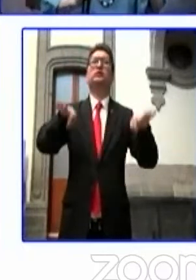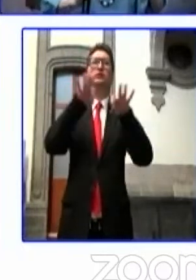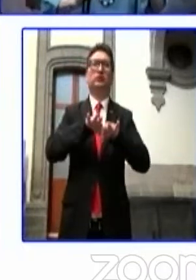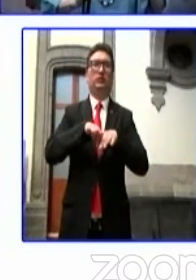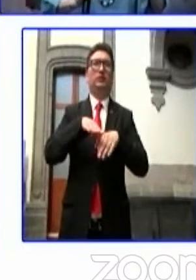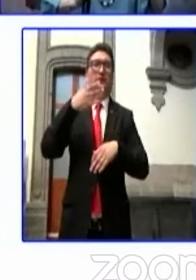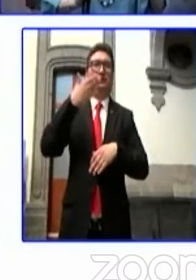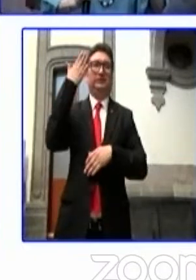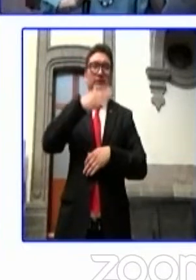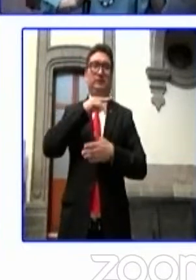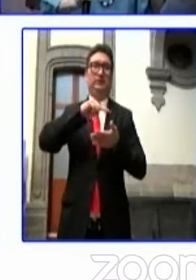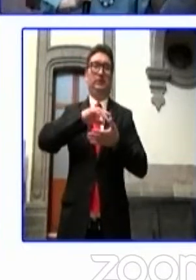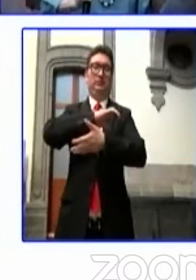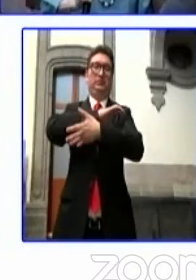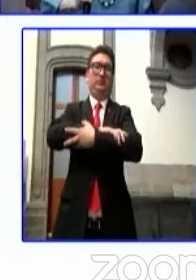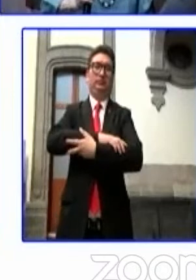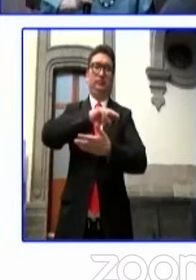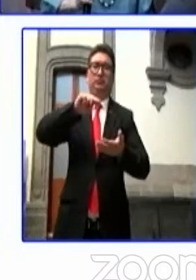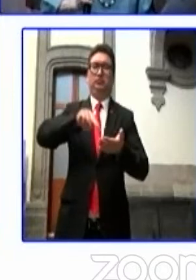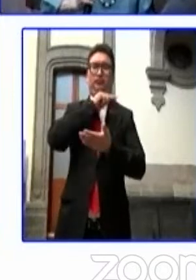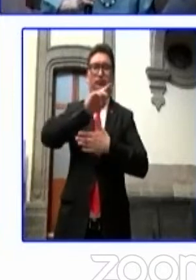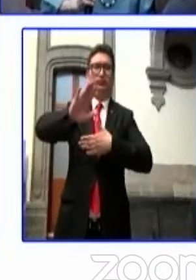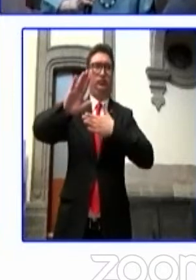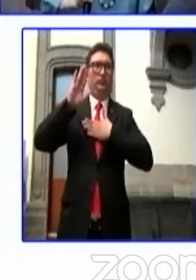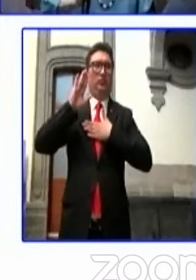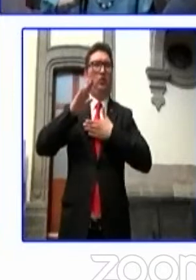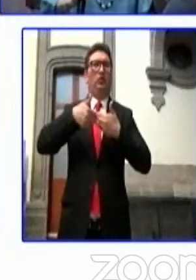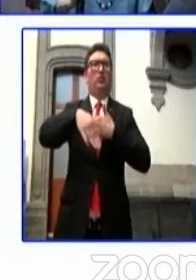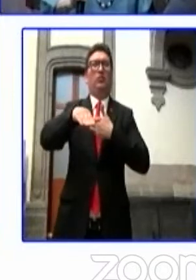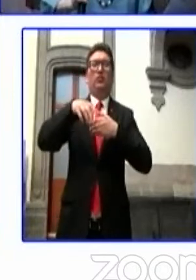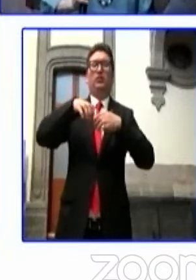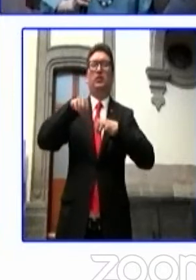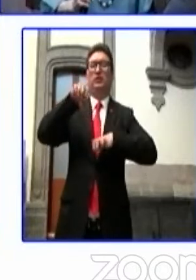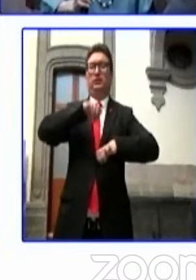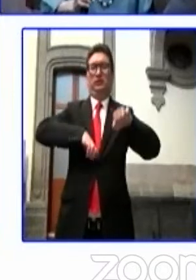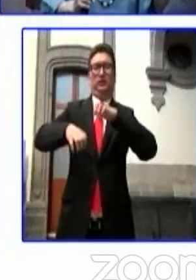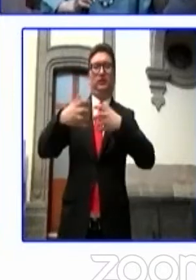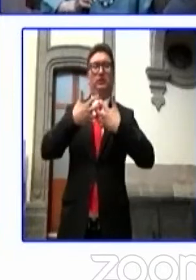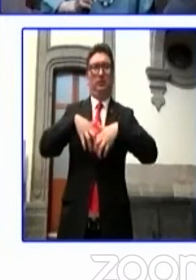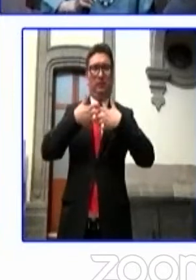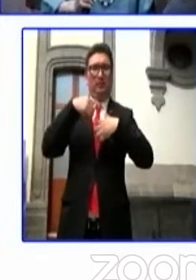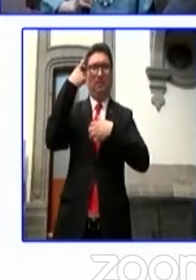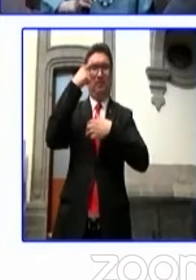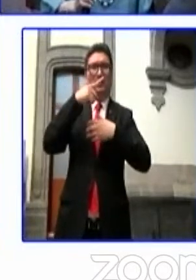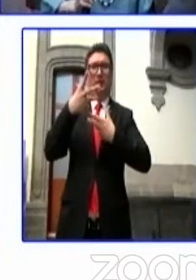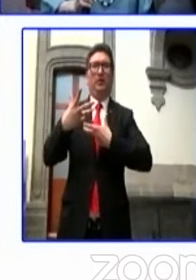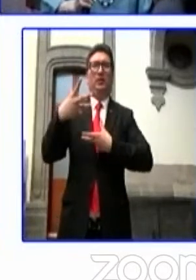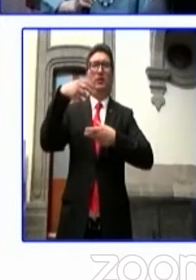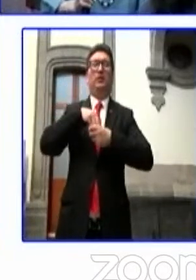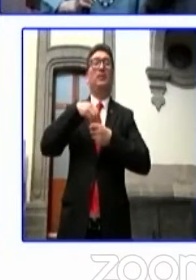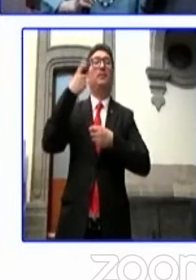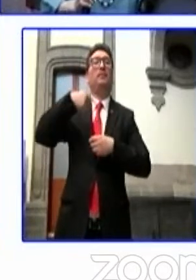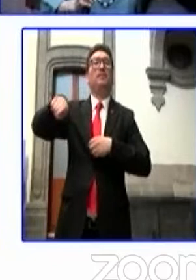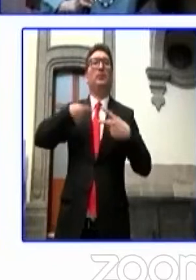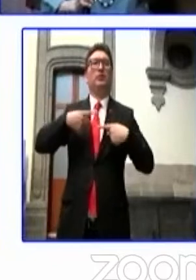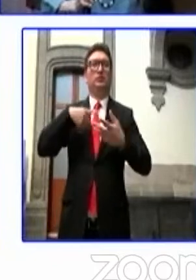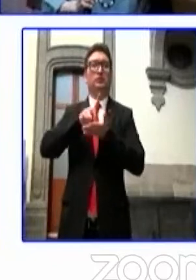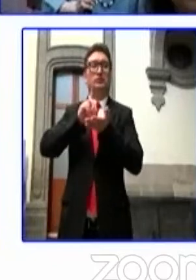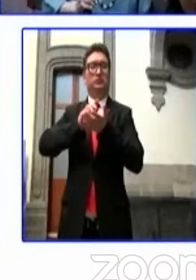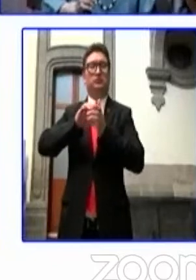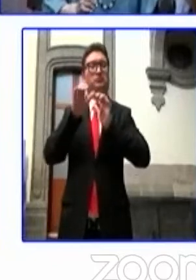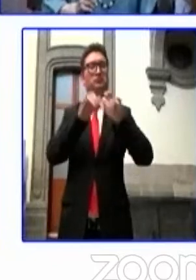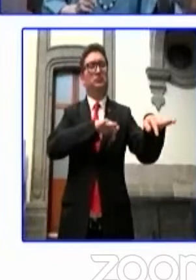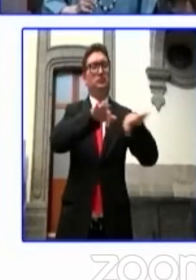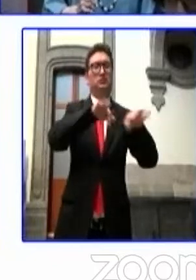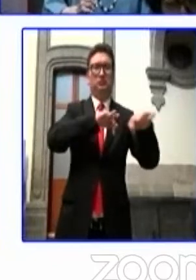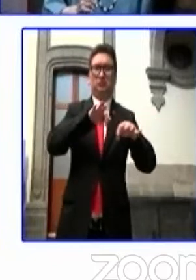firma primero de este compromiso con los empresarios para la inclusión laboral de las personas con discapacidad